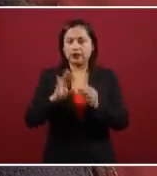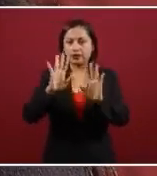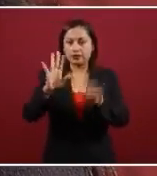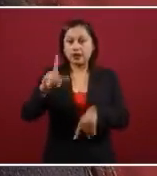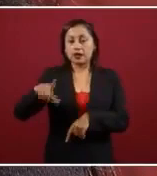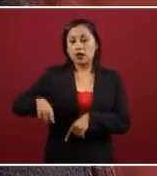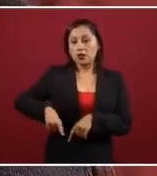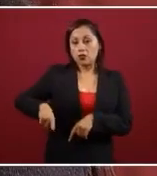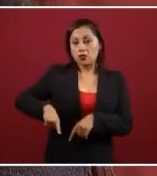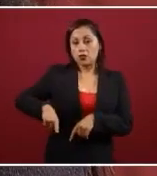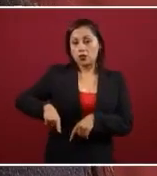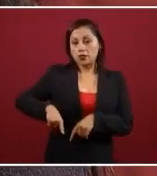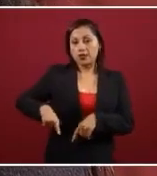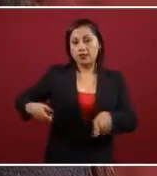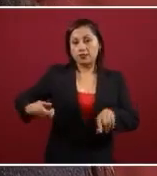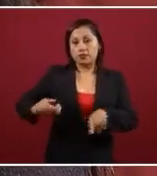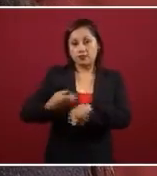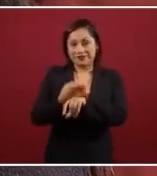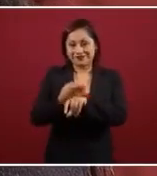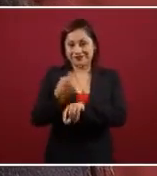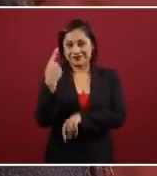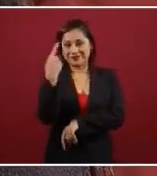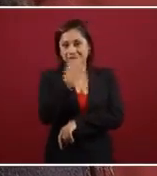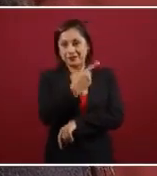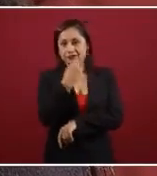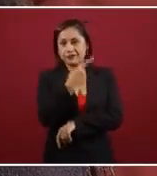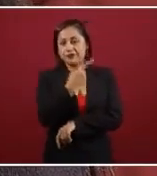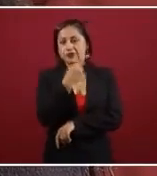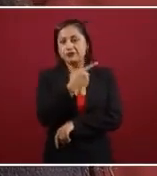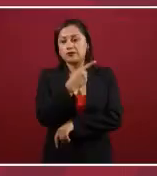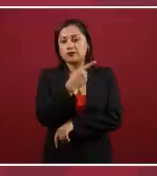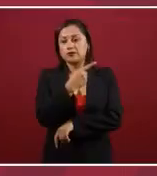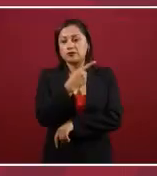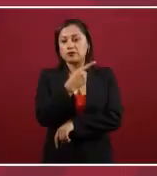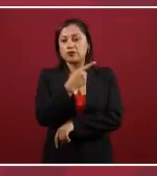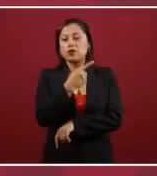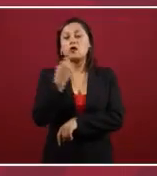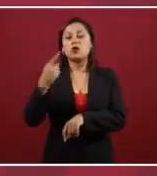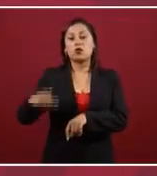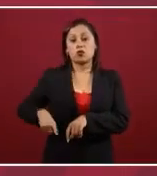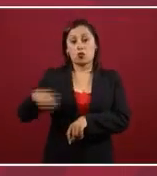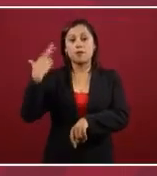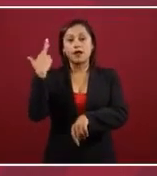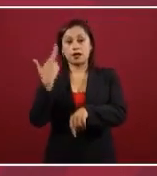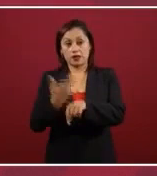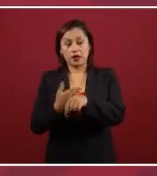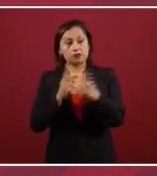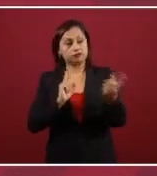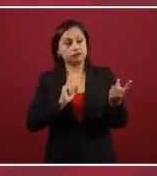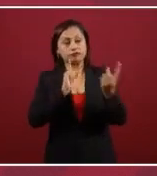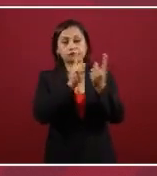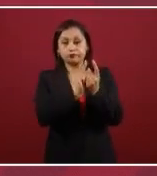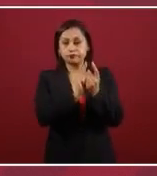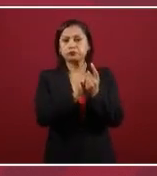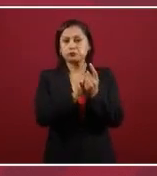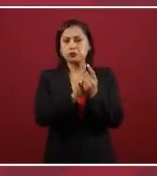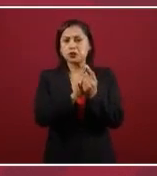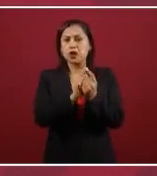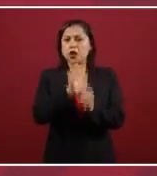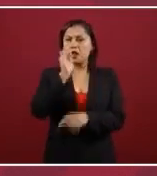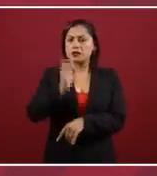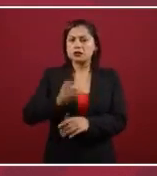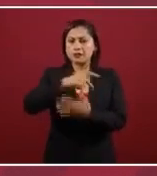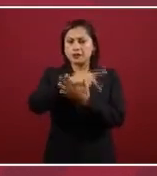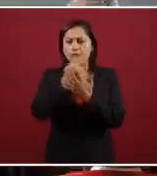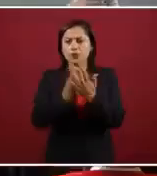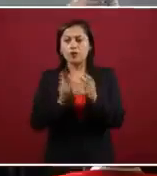municipio, desde el gobierno estatal, en este caso por parte del gobernador, pues se ve viene el programa porque la gente lo